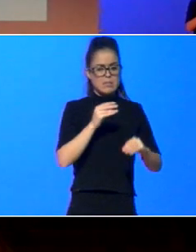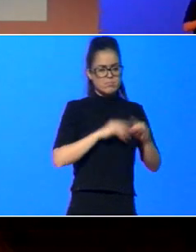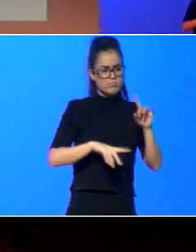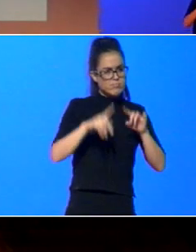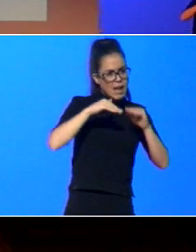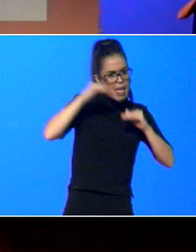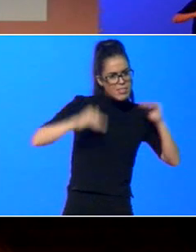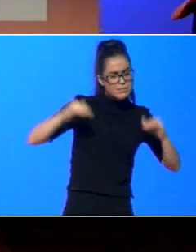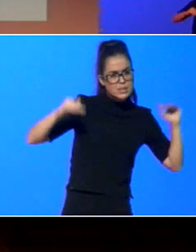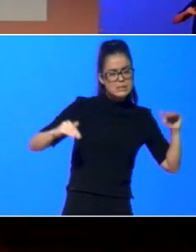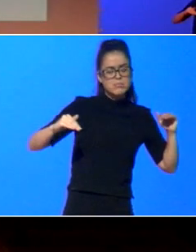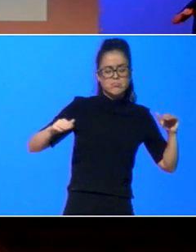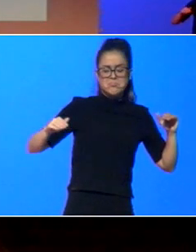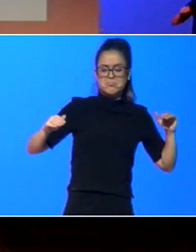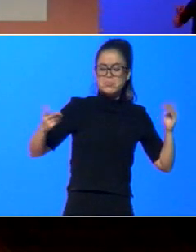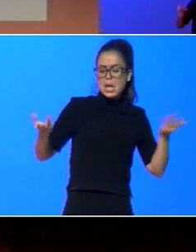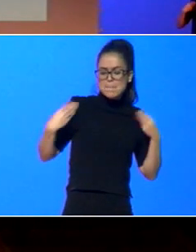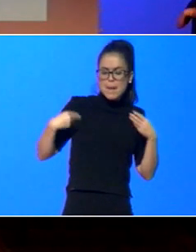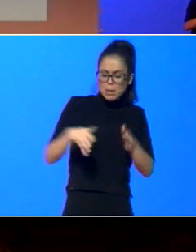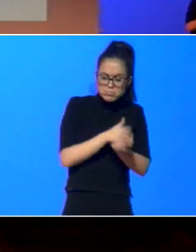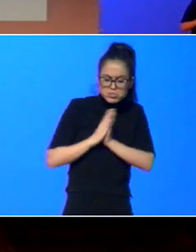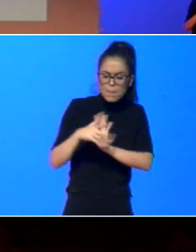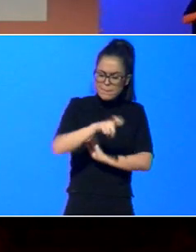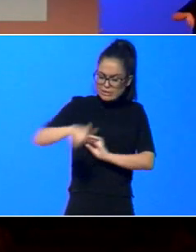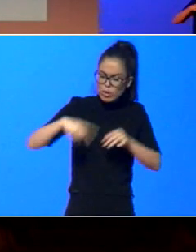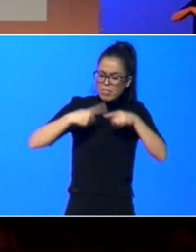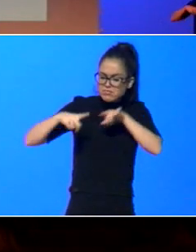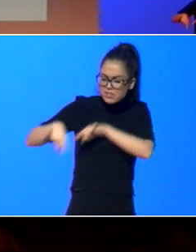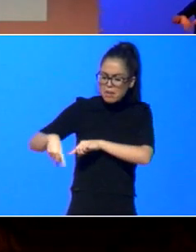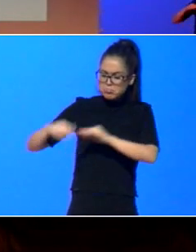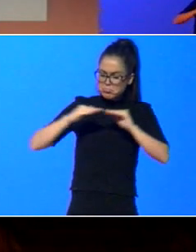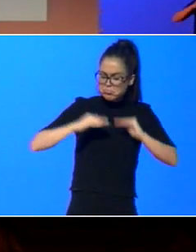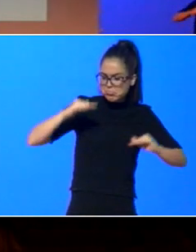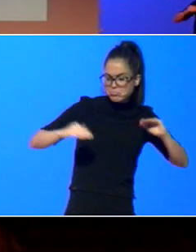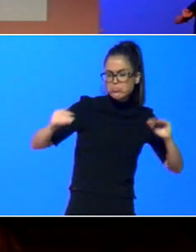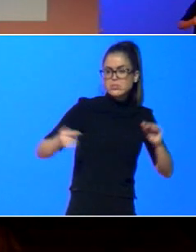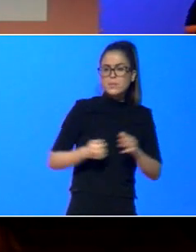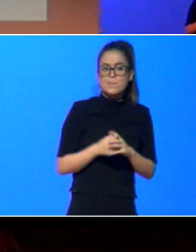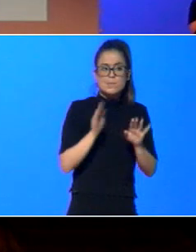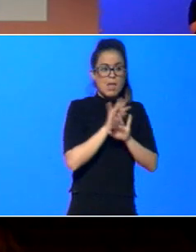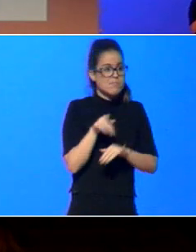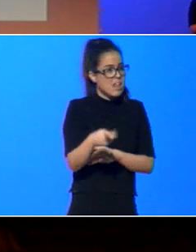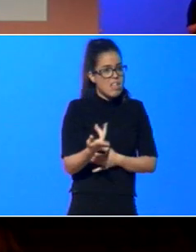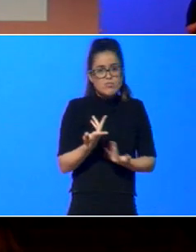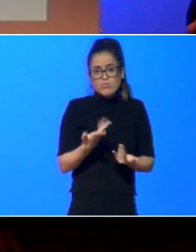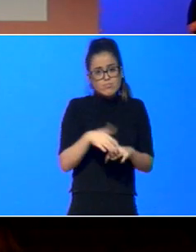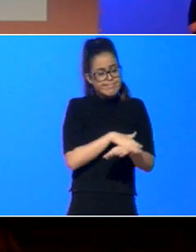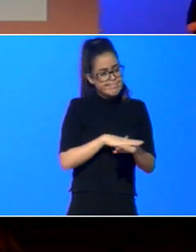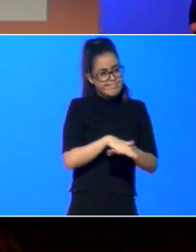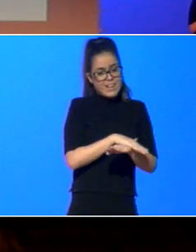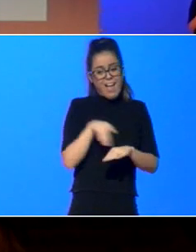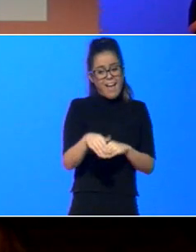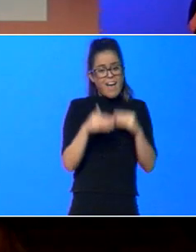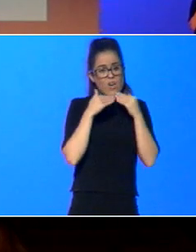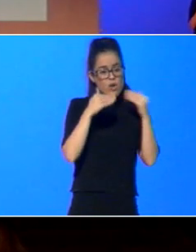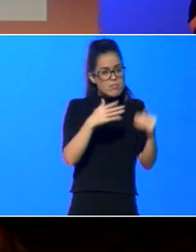diversidad convivan con la diversidad y esto es un aspecto fundamental y esto permitirá de